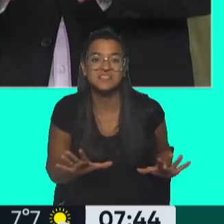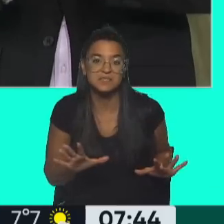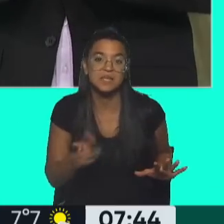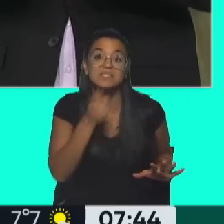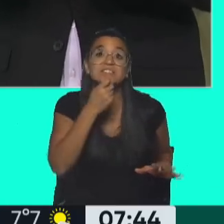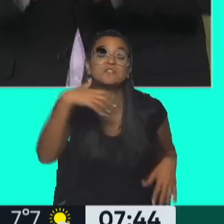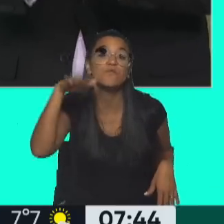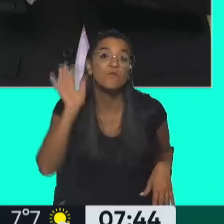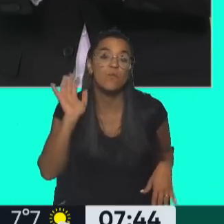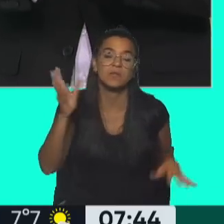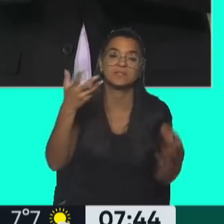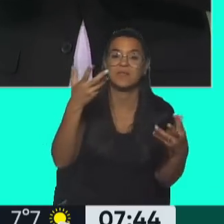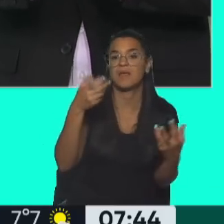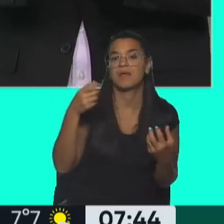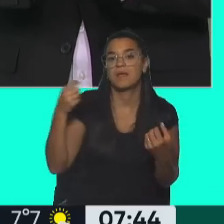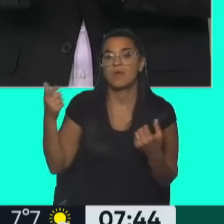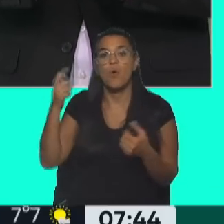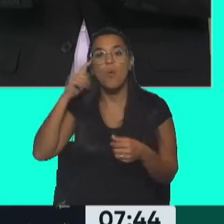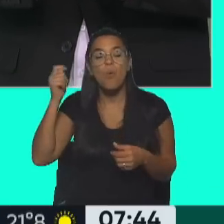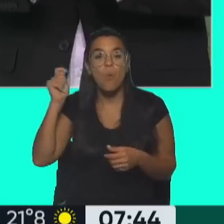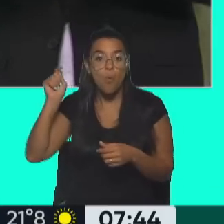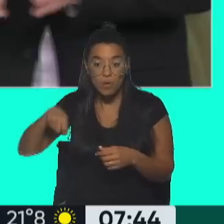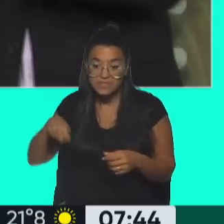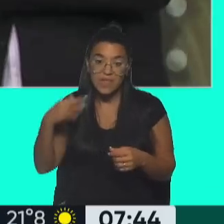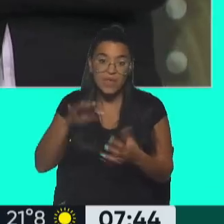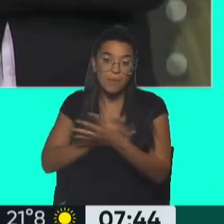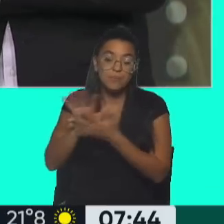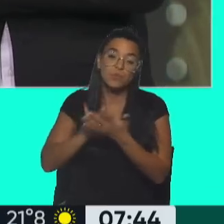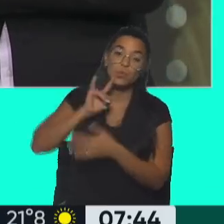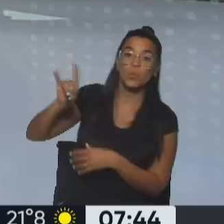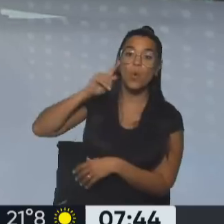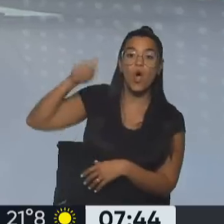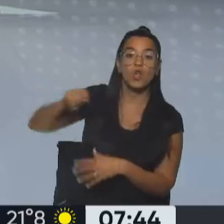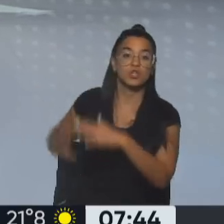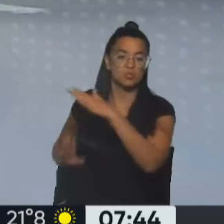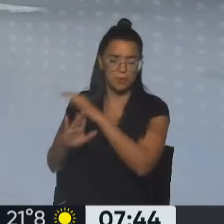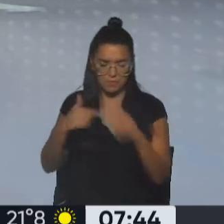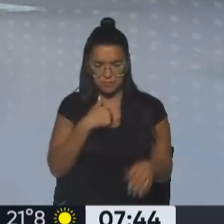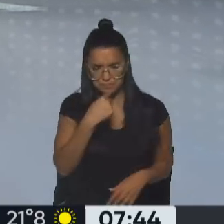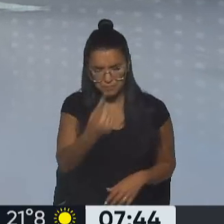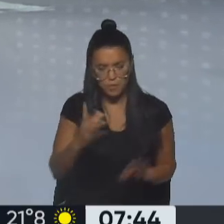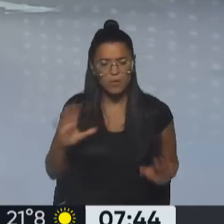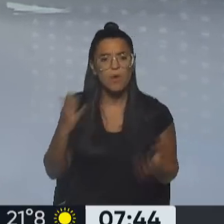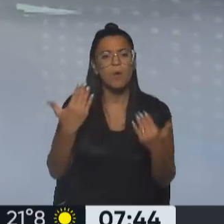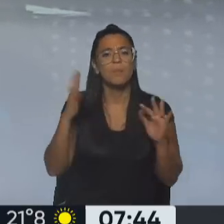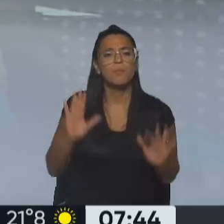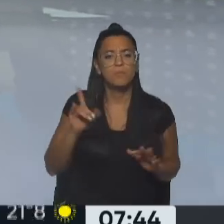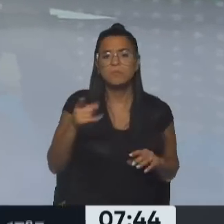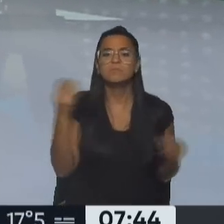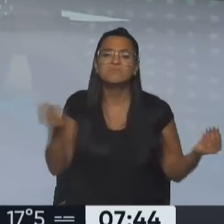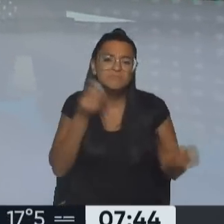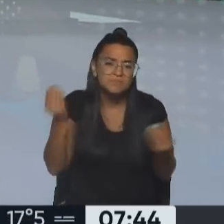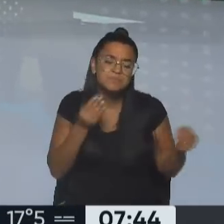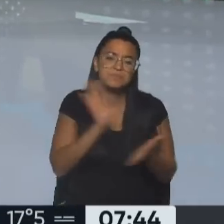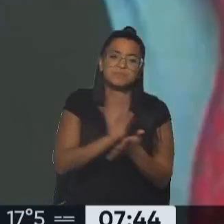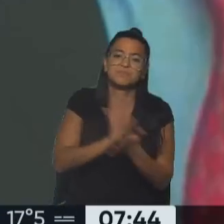contexto de la disputa judicial que tiene que resolver la propia Corte Suprema. Te consulto, ¿esto podría ser calificado como qué? ¿Como un